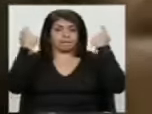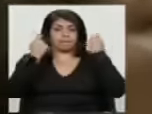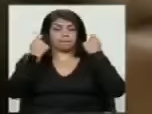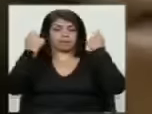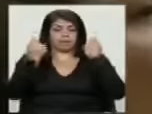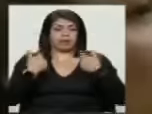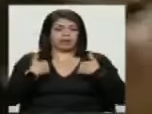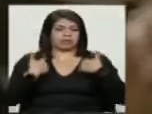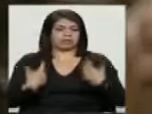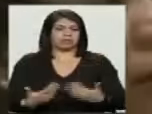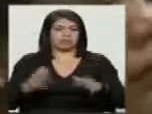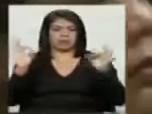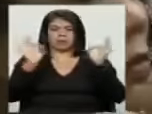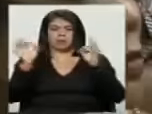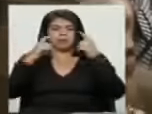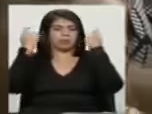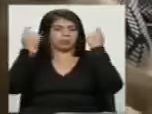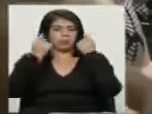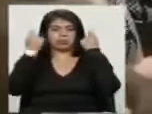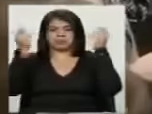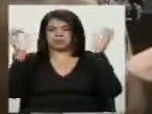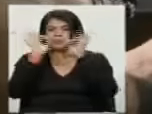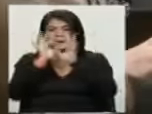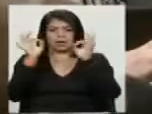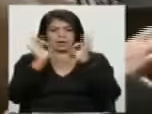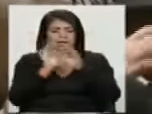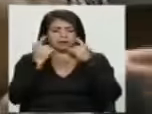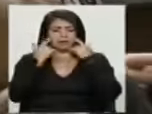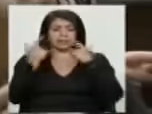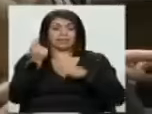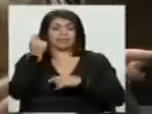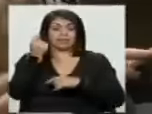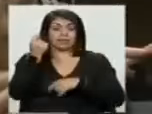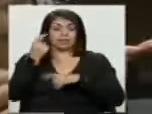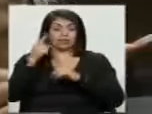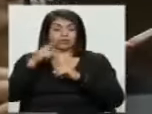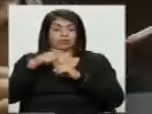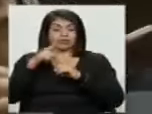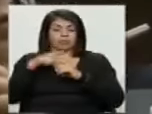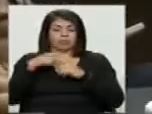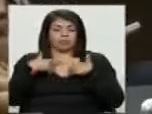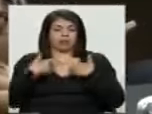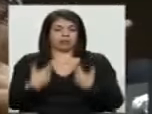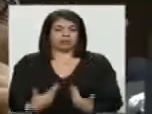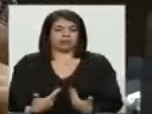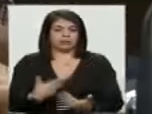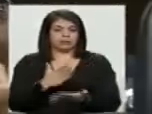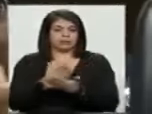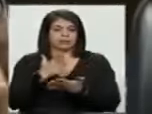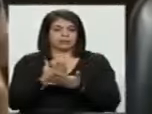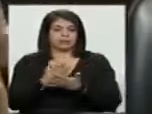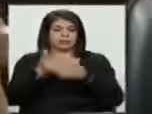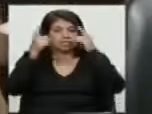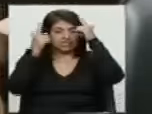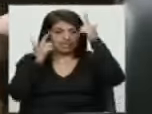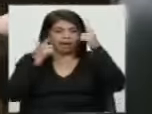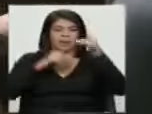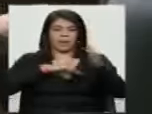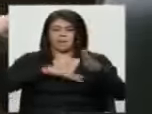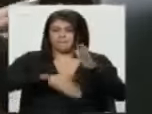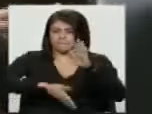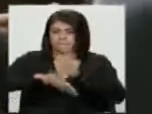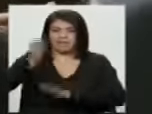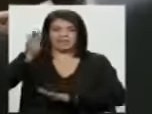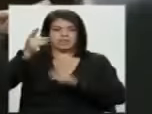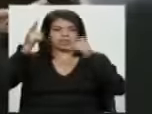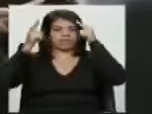sin descanso, sin publicidad, sin ningún tipo de descanso, sino era todo el tiempo Chávez vete ya,